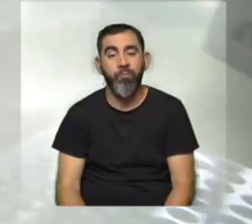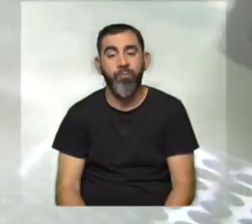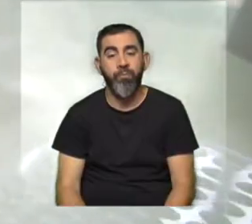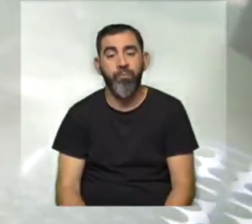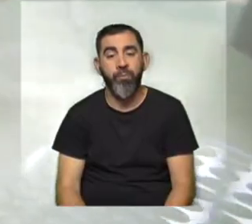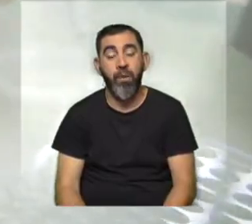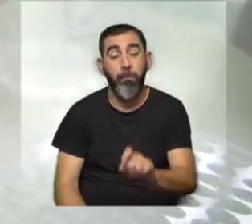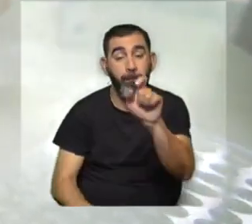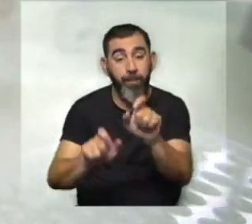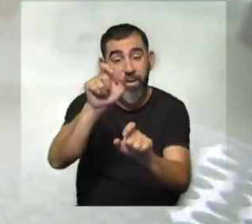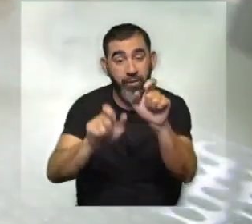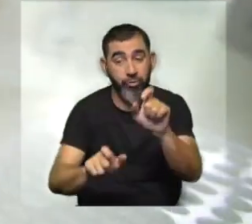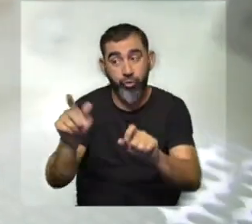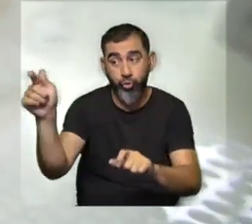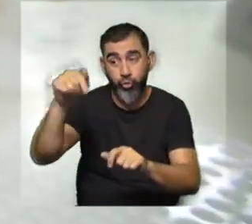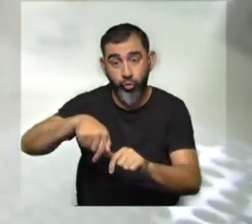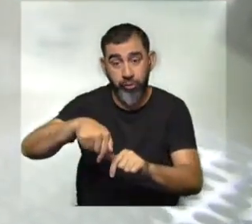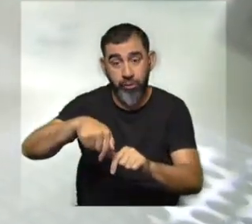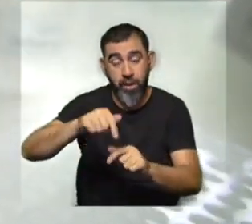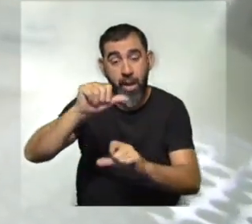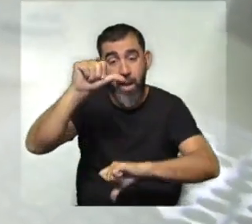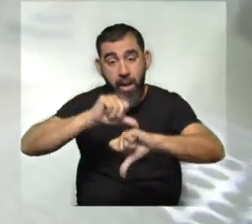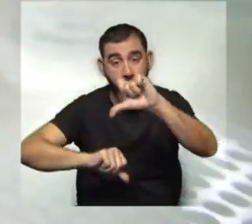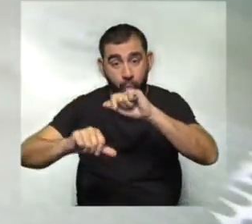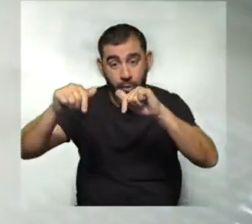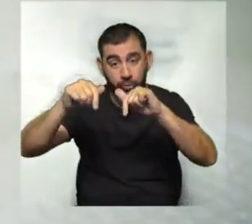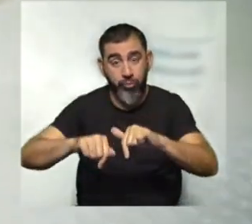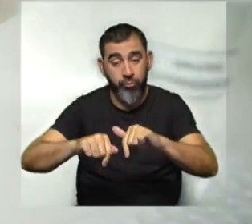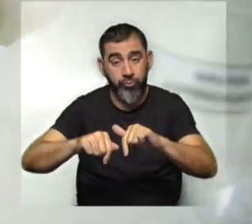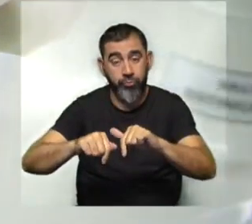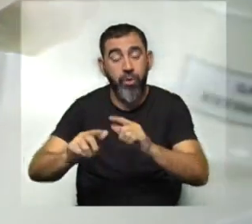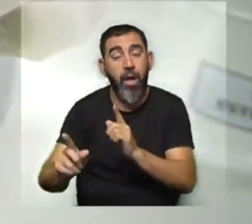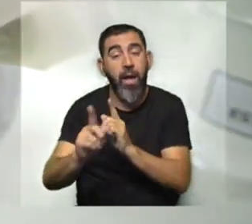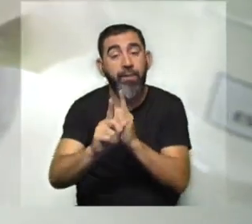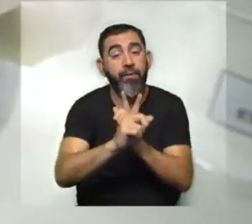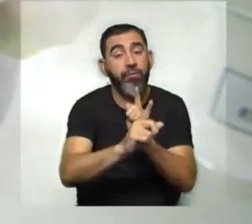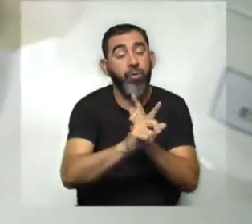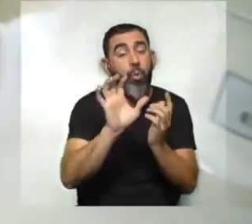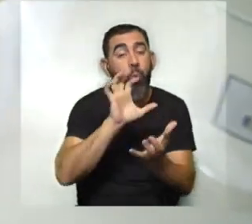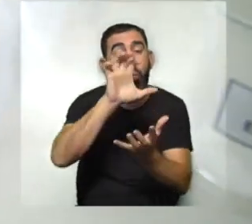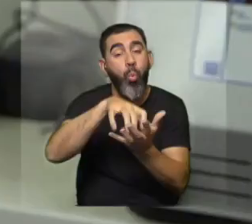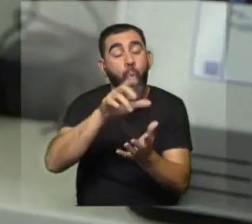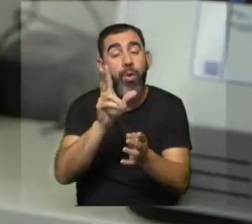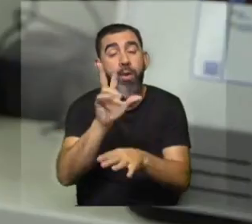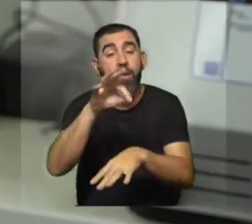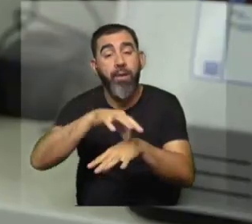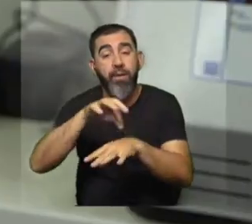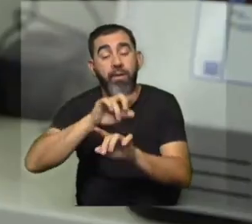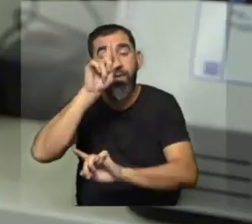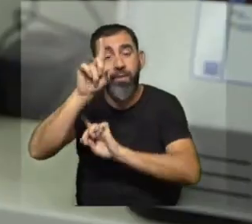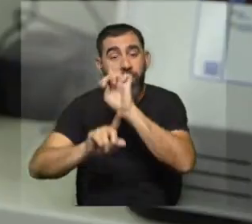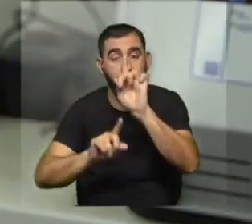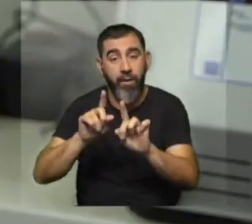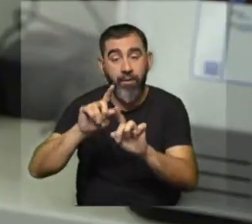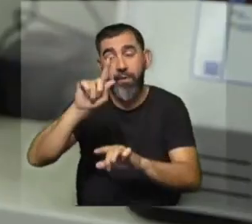Las personas que son derivadas a nuestro laboratorio son atendidas en una unidad clínica de facultad